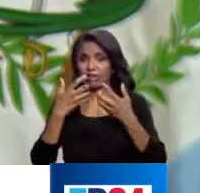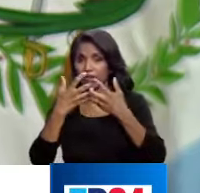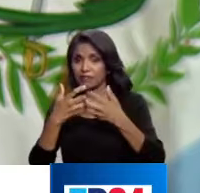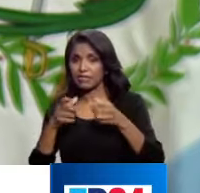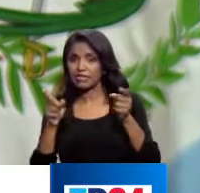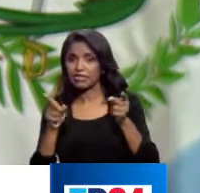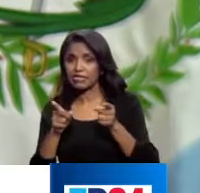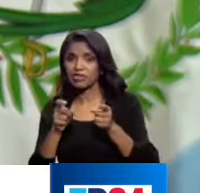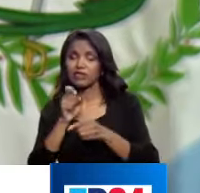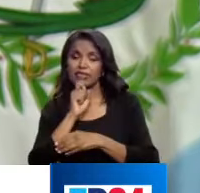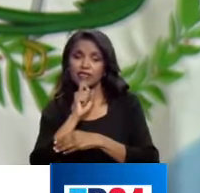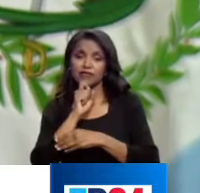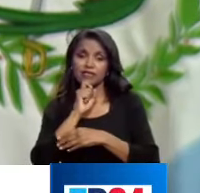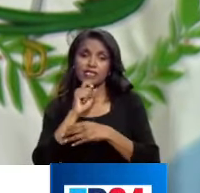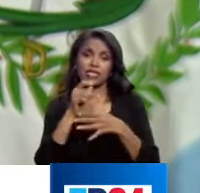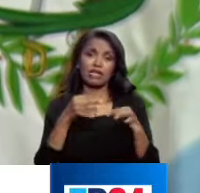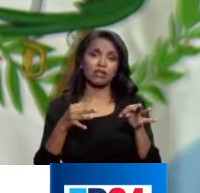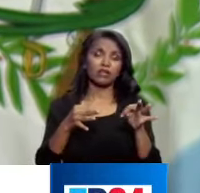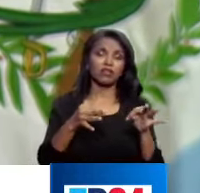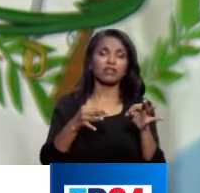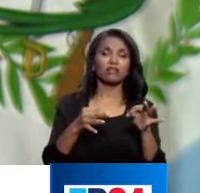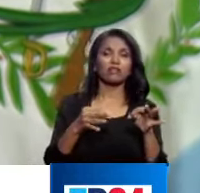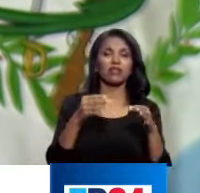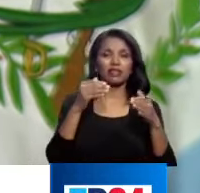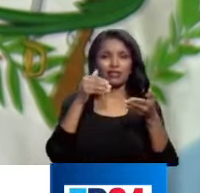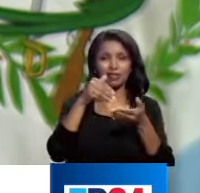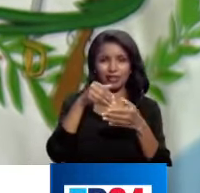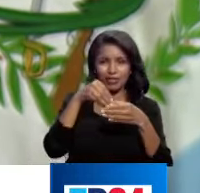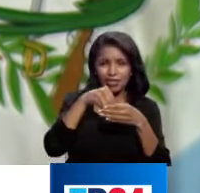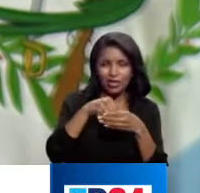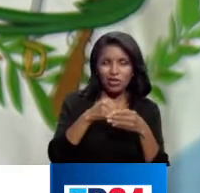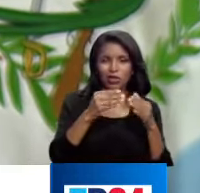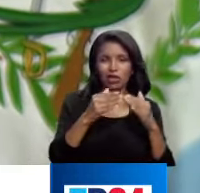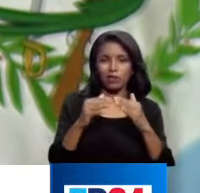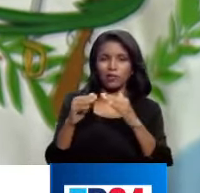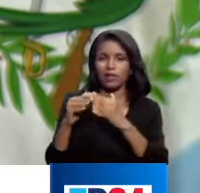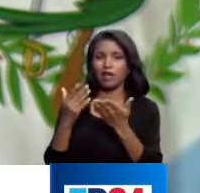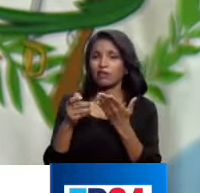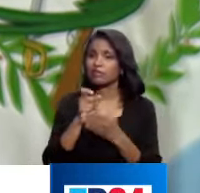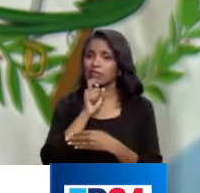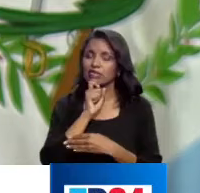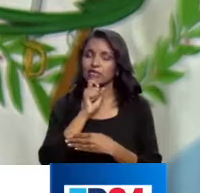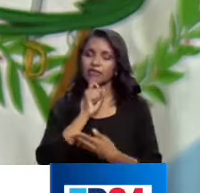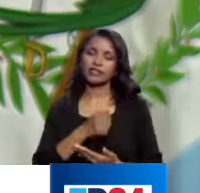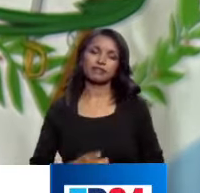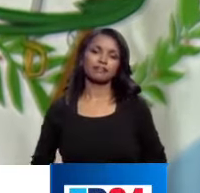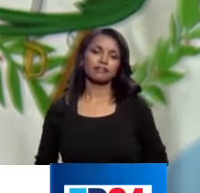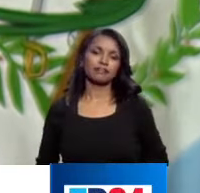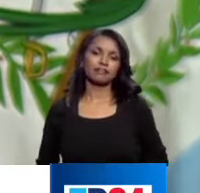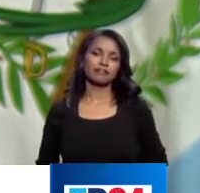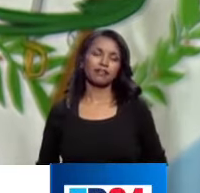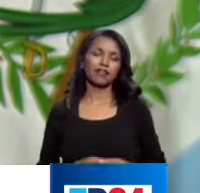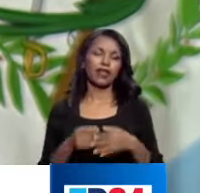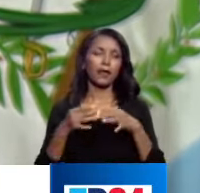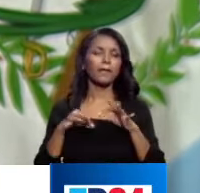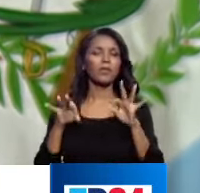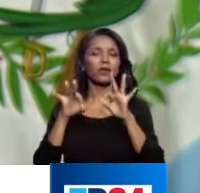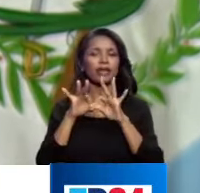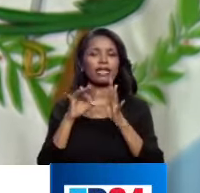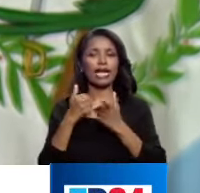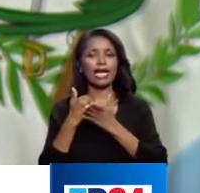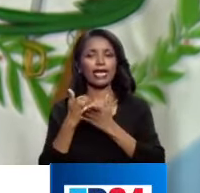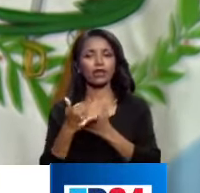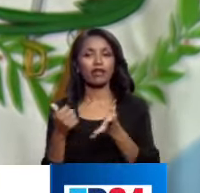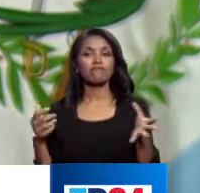empresario, al turismo comunitario, al cooperativismo turístico. Hay que impulsar estos sectores